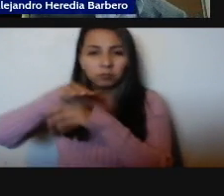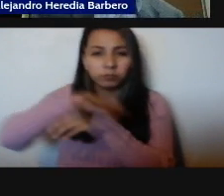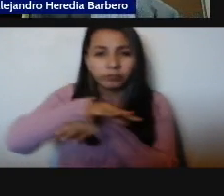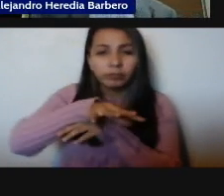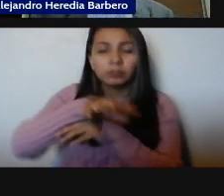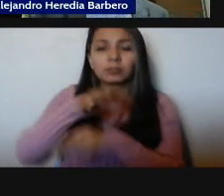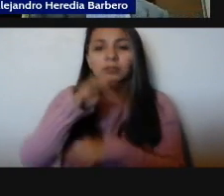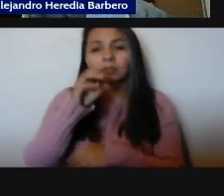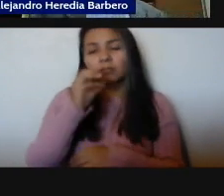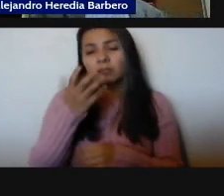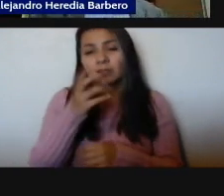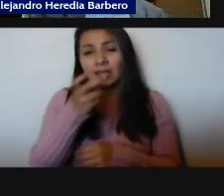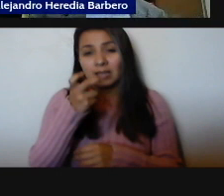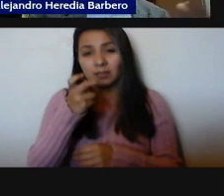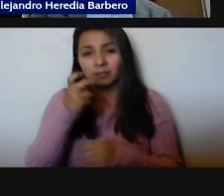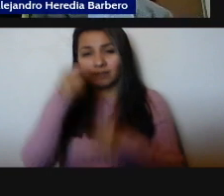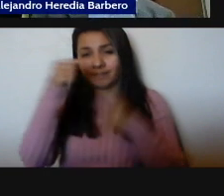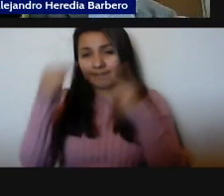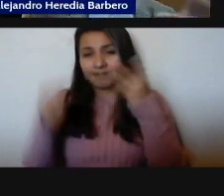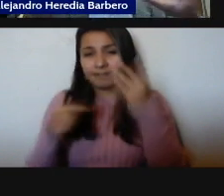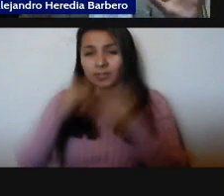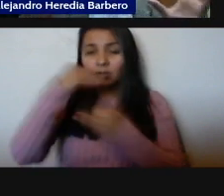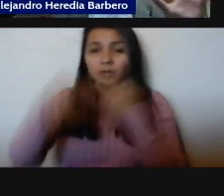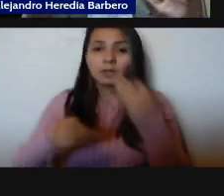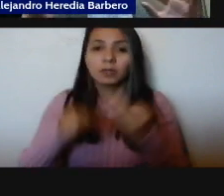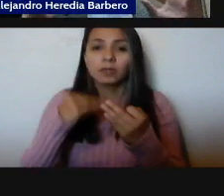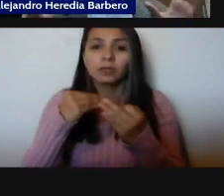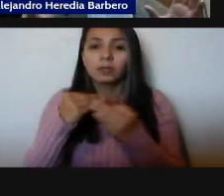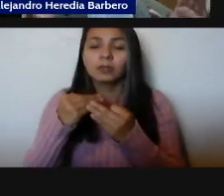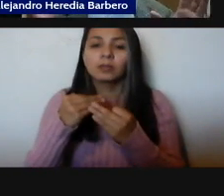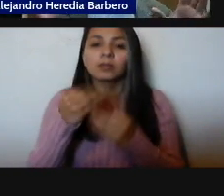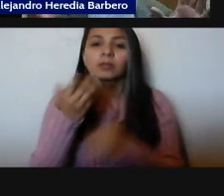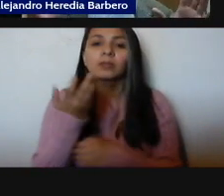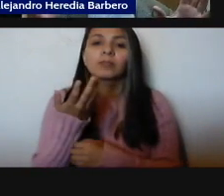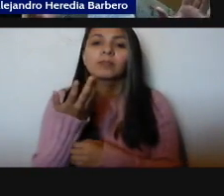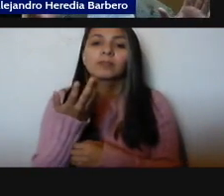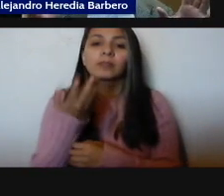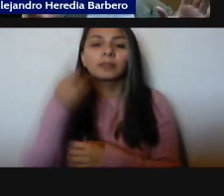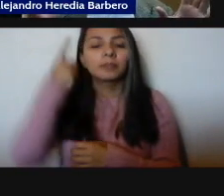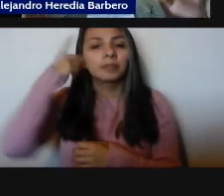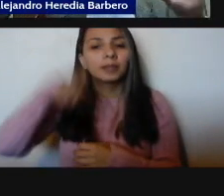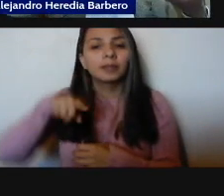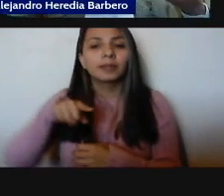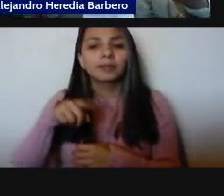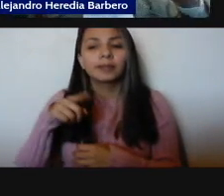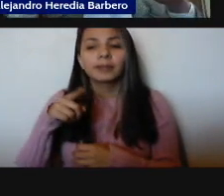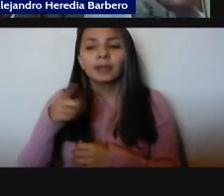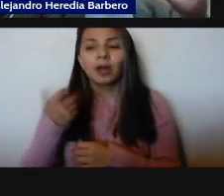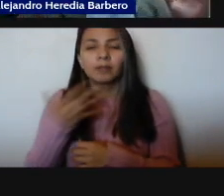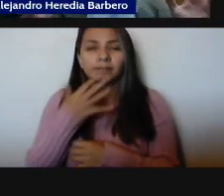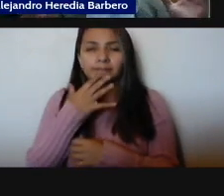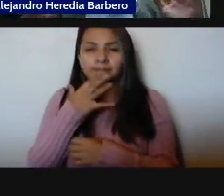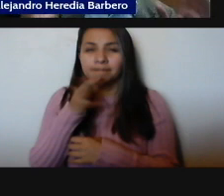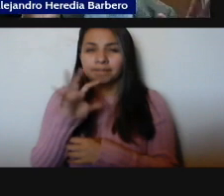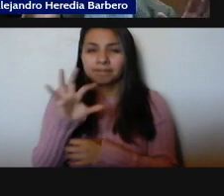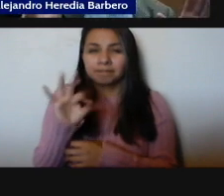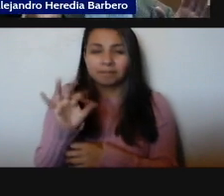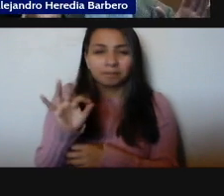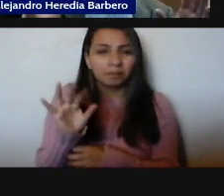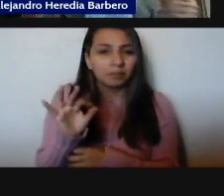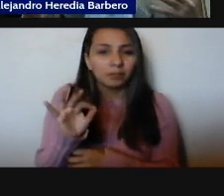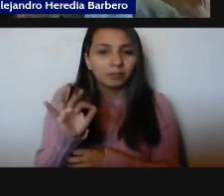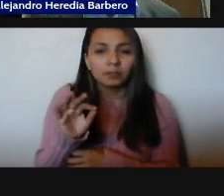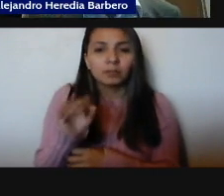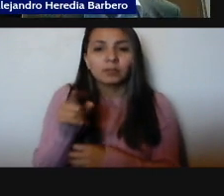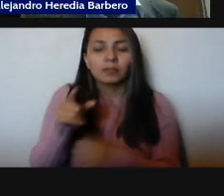ionizante en general. Y todo esto nos va a llevar entonces a tener compuestos muy